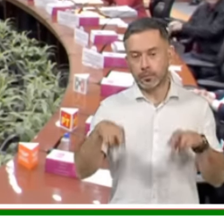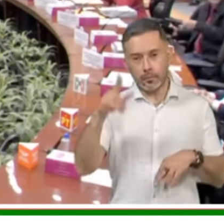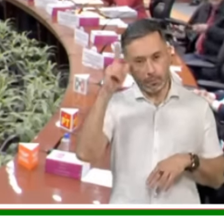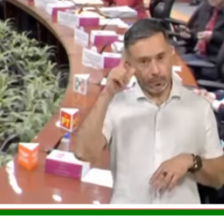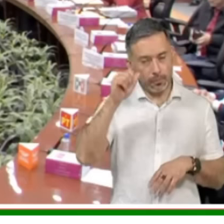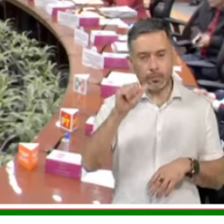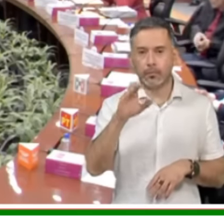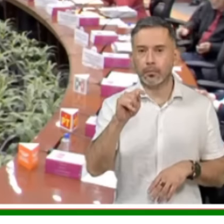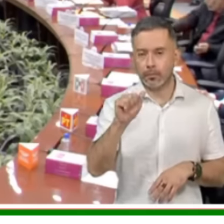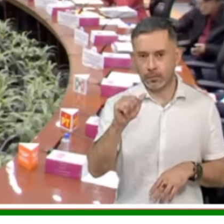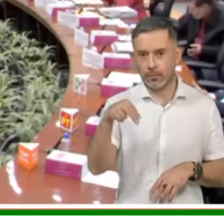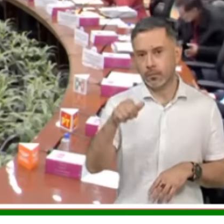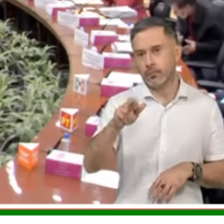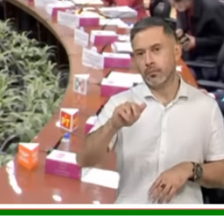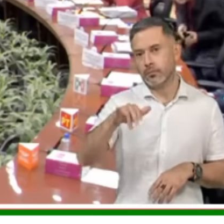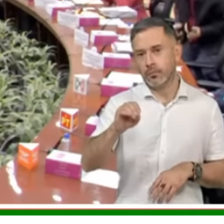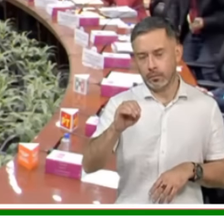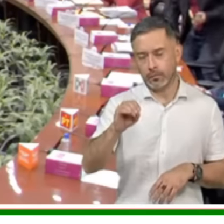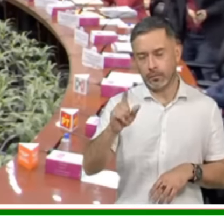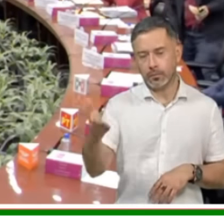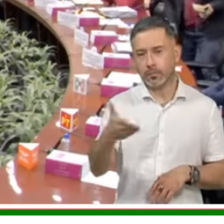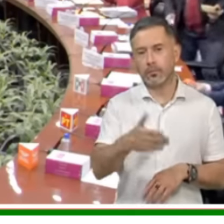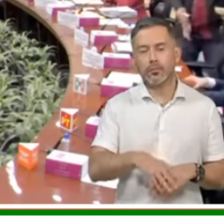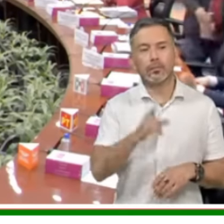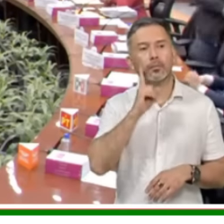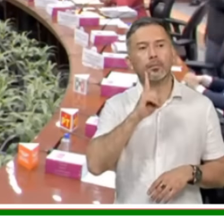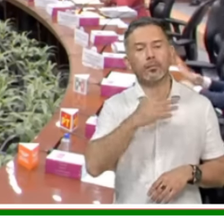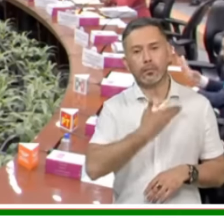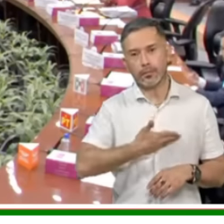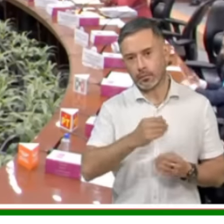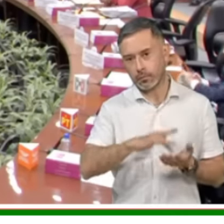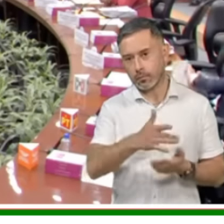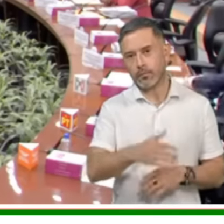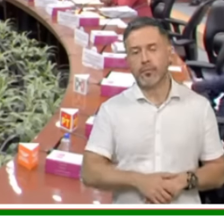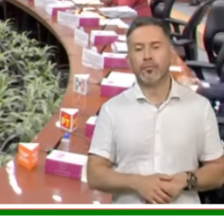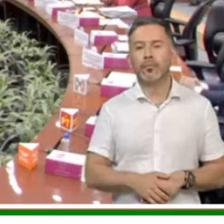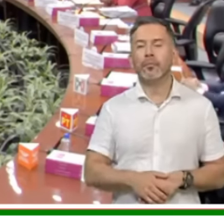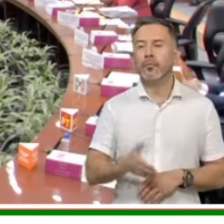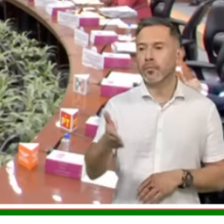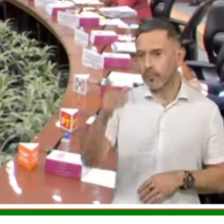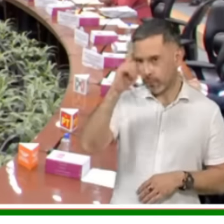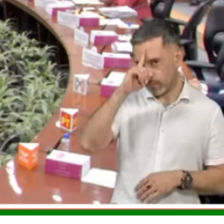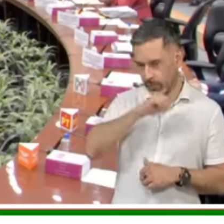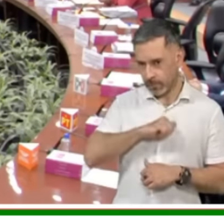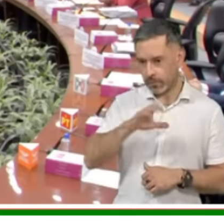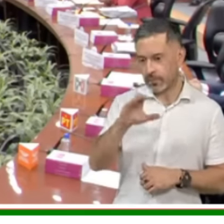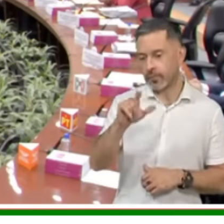Acosta Naranjo Muchas gracias presidenta consejera Claudia